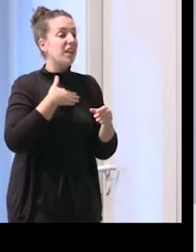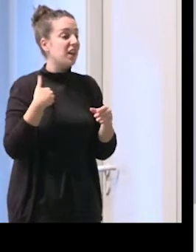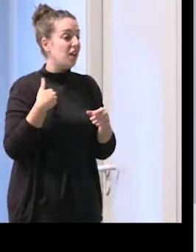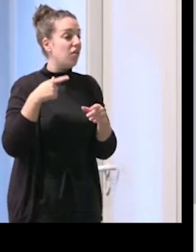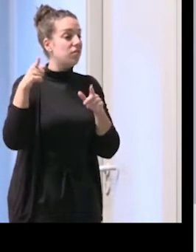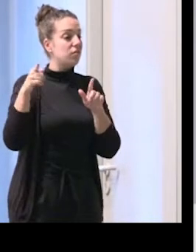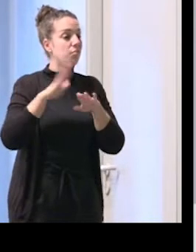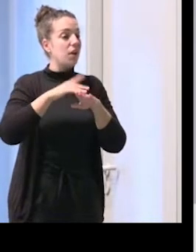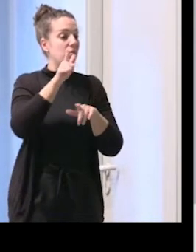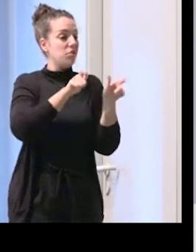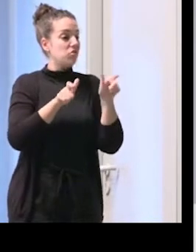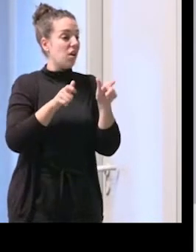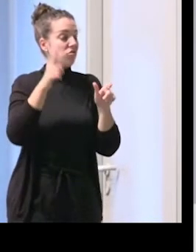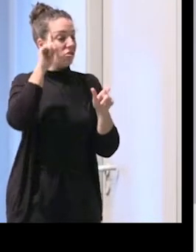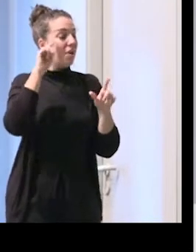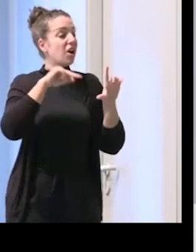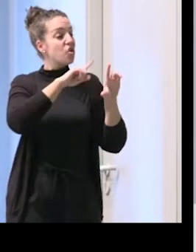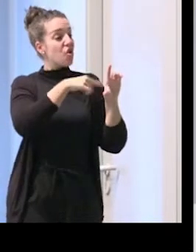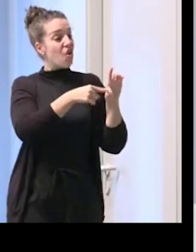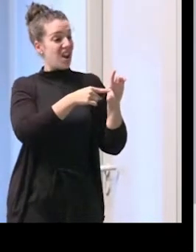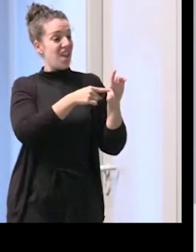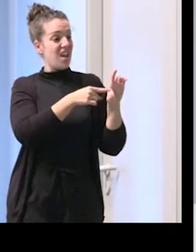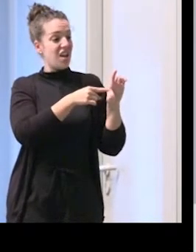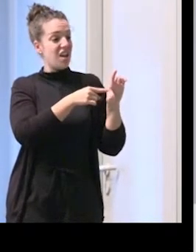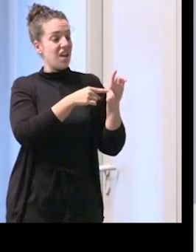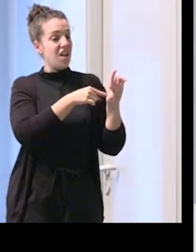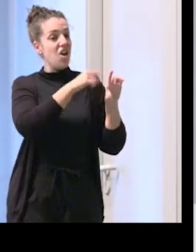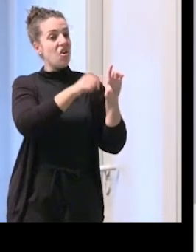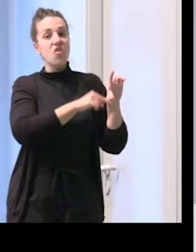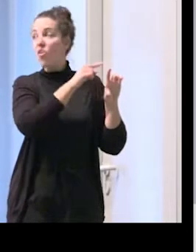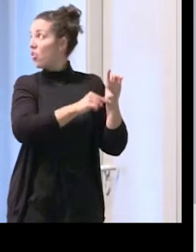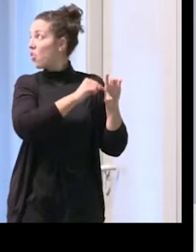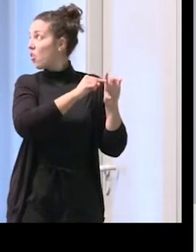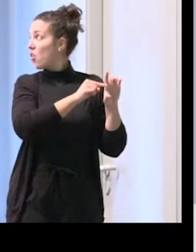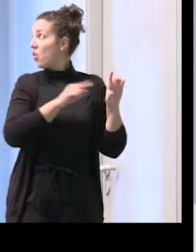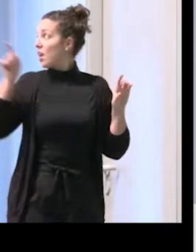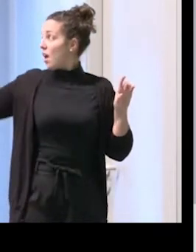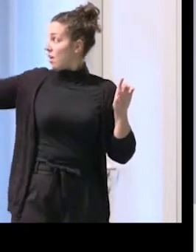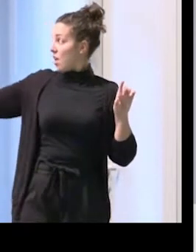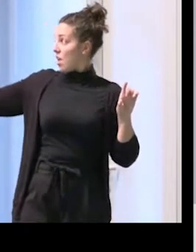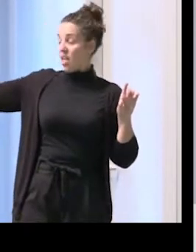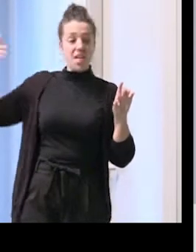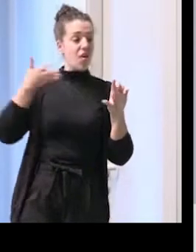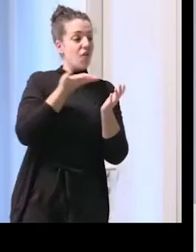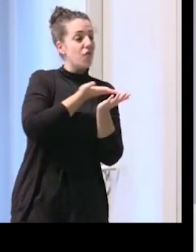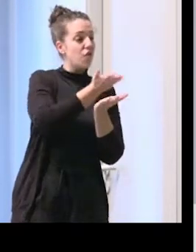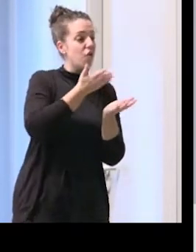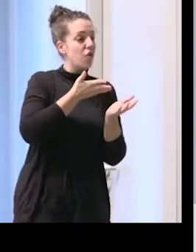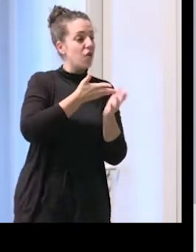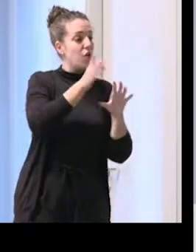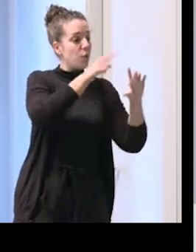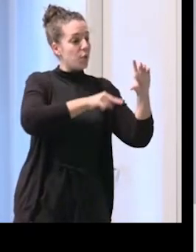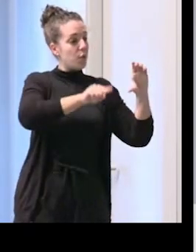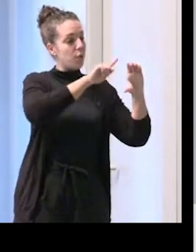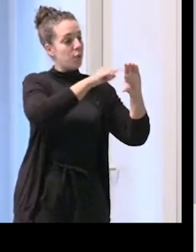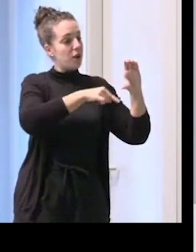familiarizados que la cóclea tiene estas tres cavidades llenas de fluido y es en la cavidad media, la escala media, donde se